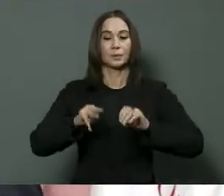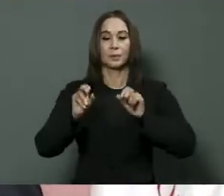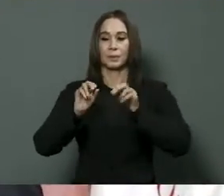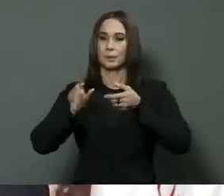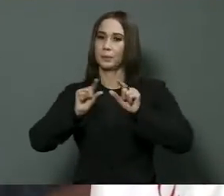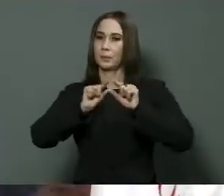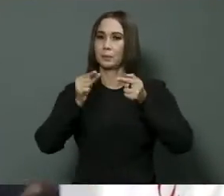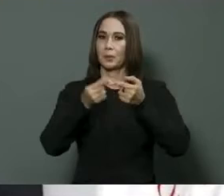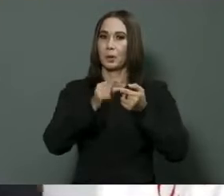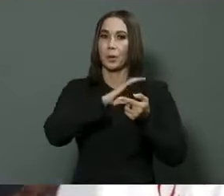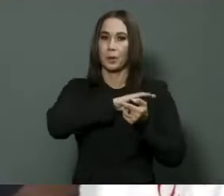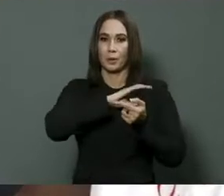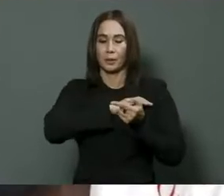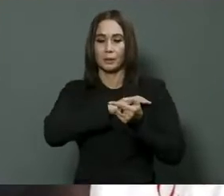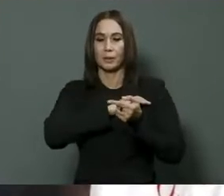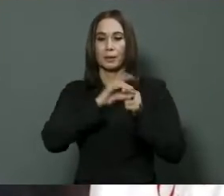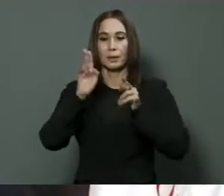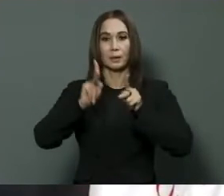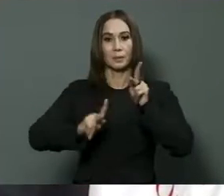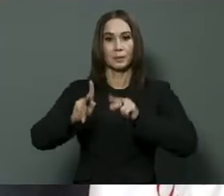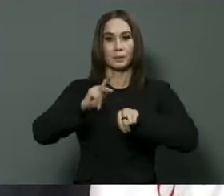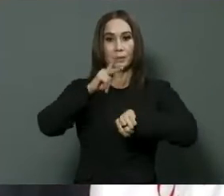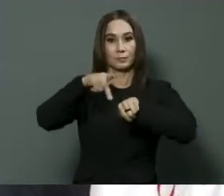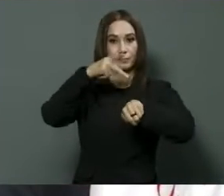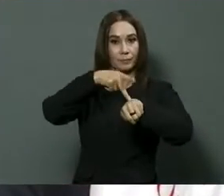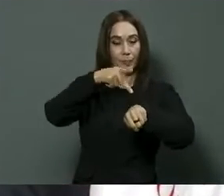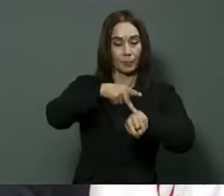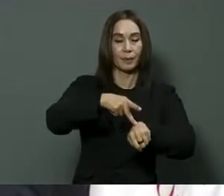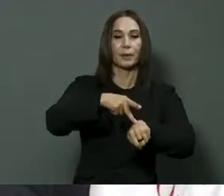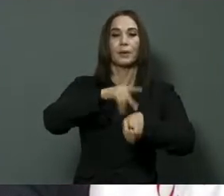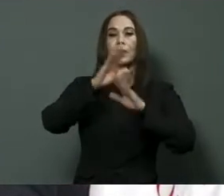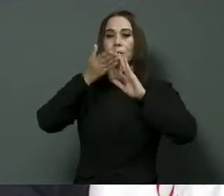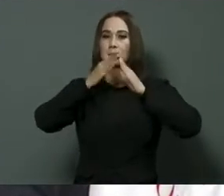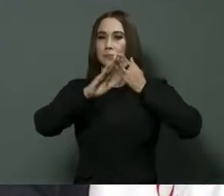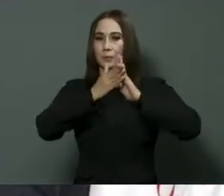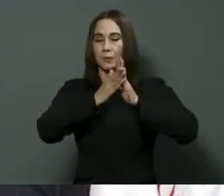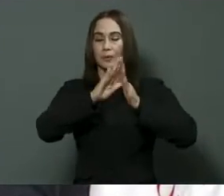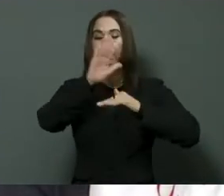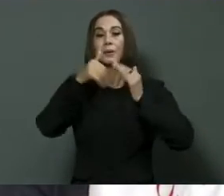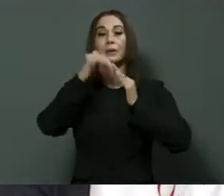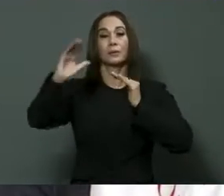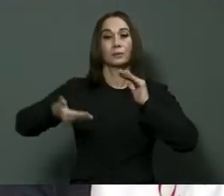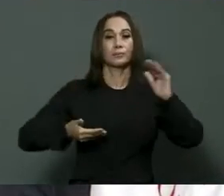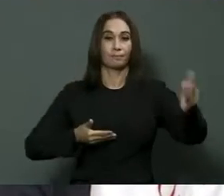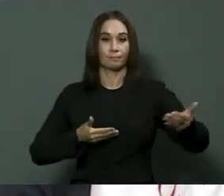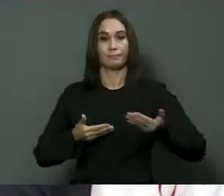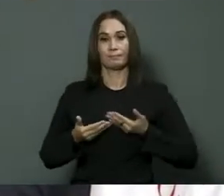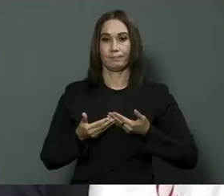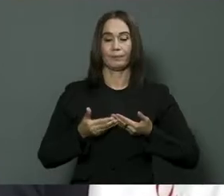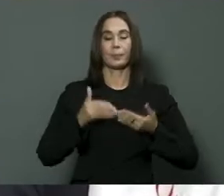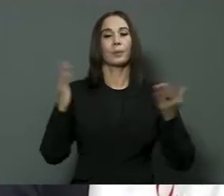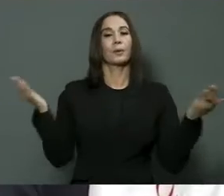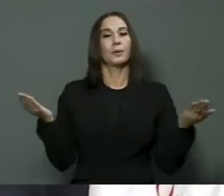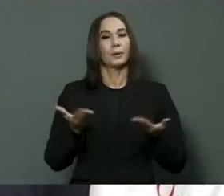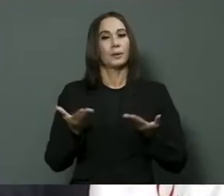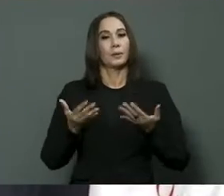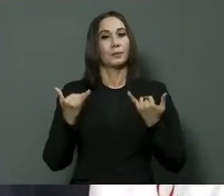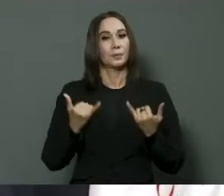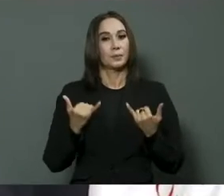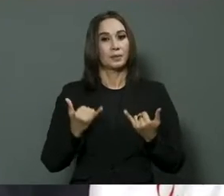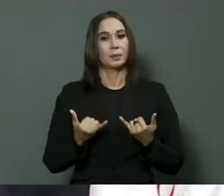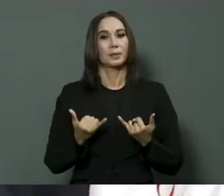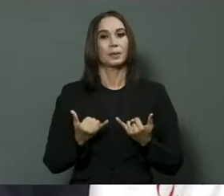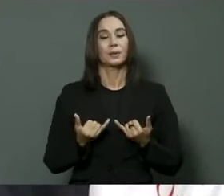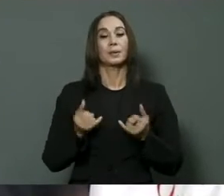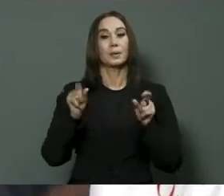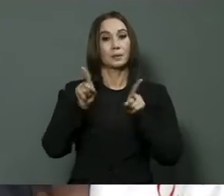civiles, militares, provinciales, municipales, empresarios, invitados, a todos los que nos encontramos aquí, quienes